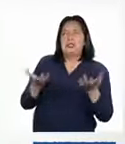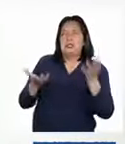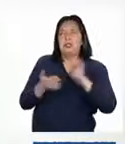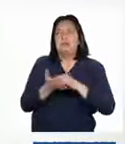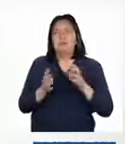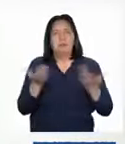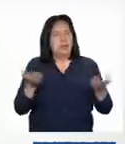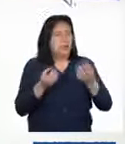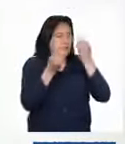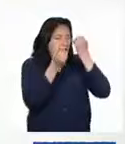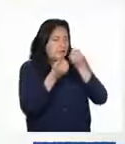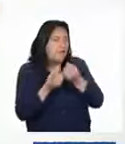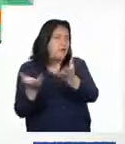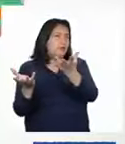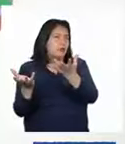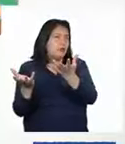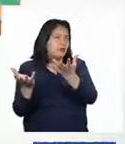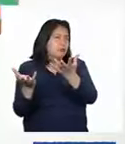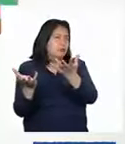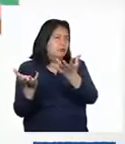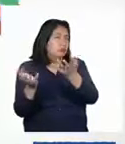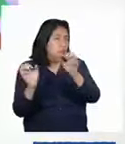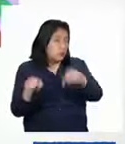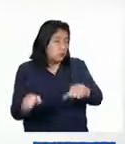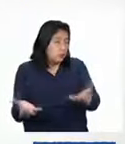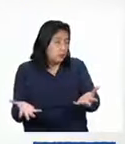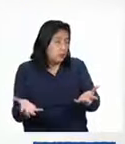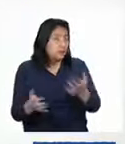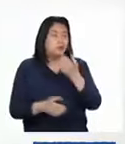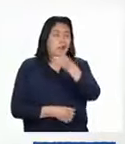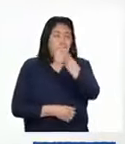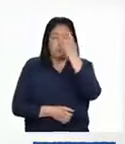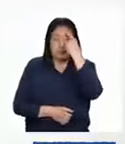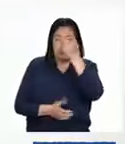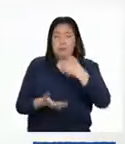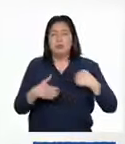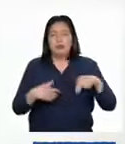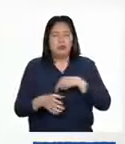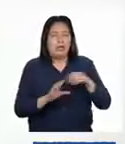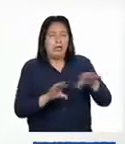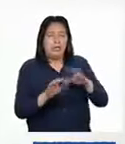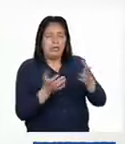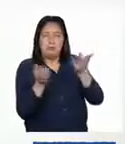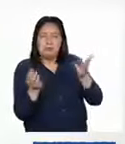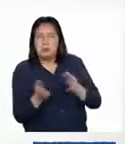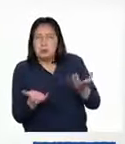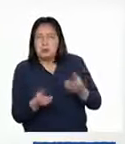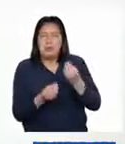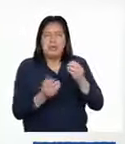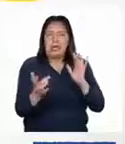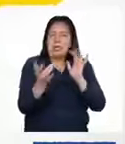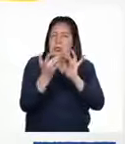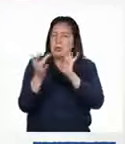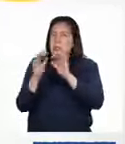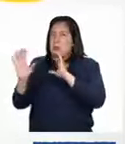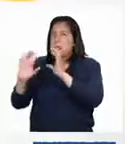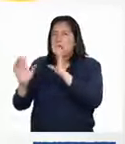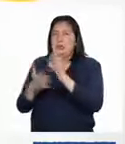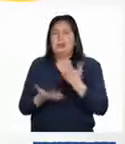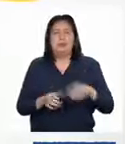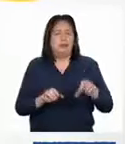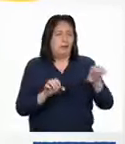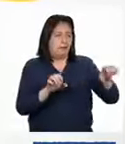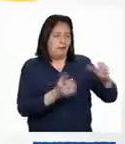para transmitir información. ¿Será posible? ¿Qué les parece si diseñamos un mecanismo para comunicarnos a través